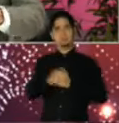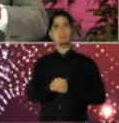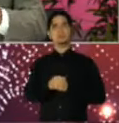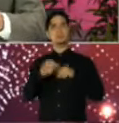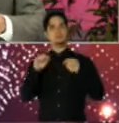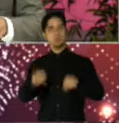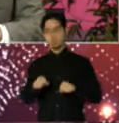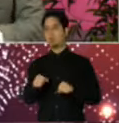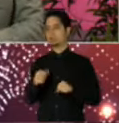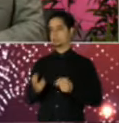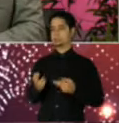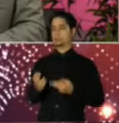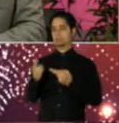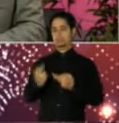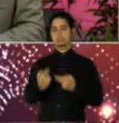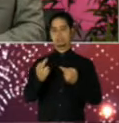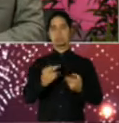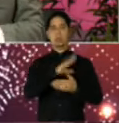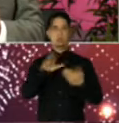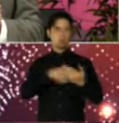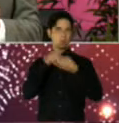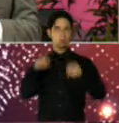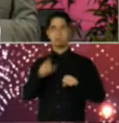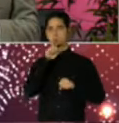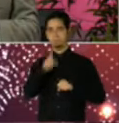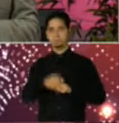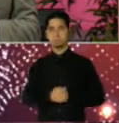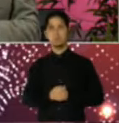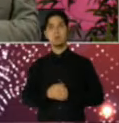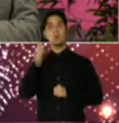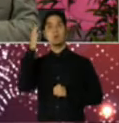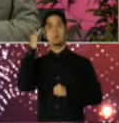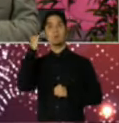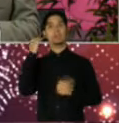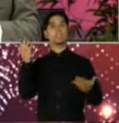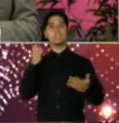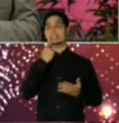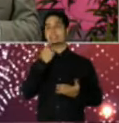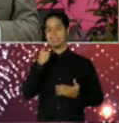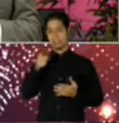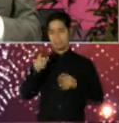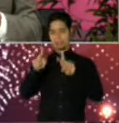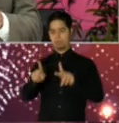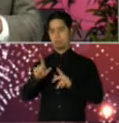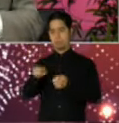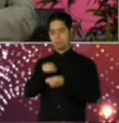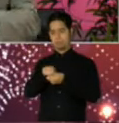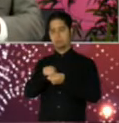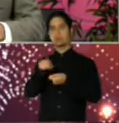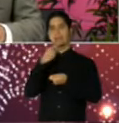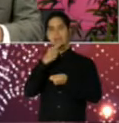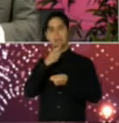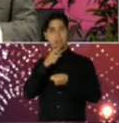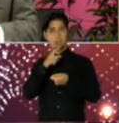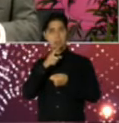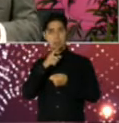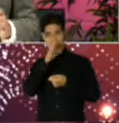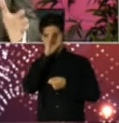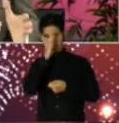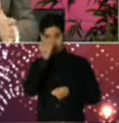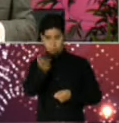podido. A todos los que he podido los he referido. Porque se ha planteado que esta persona le comenta a usted, y usted me dice si es correcto